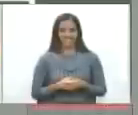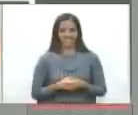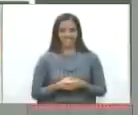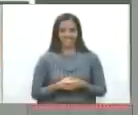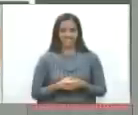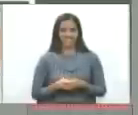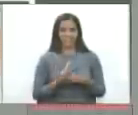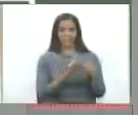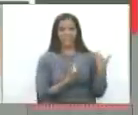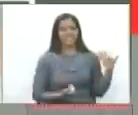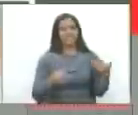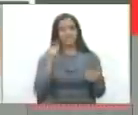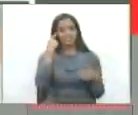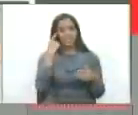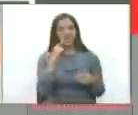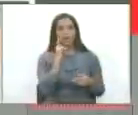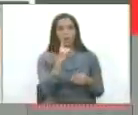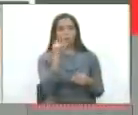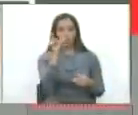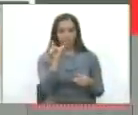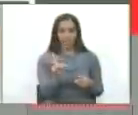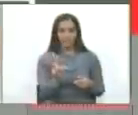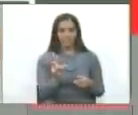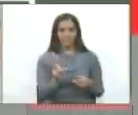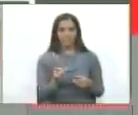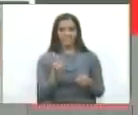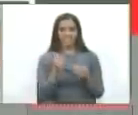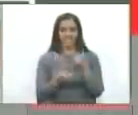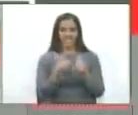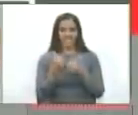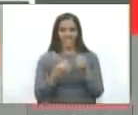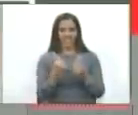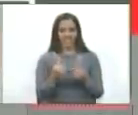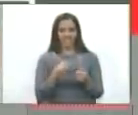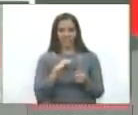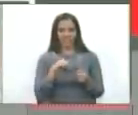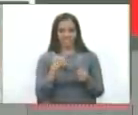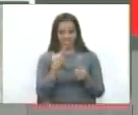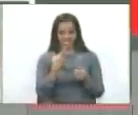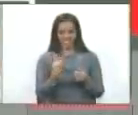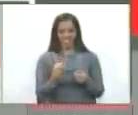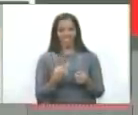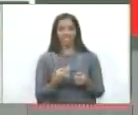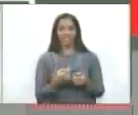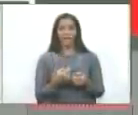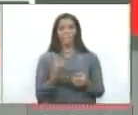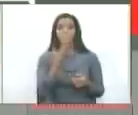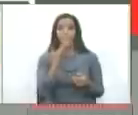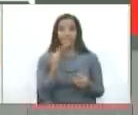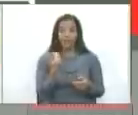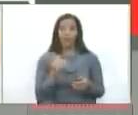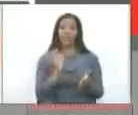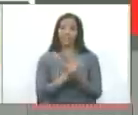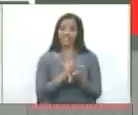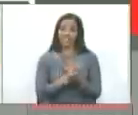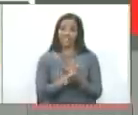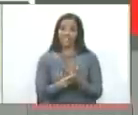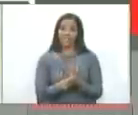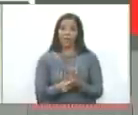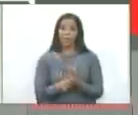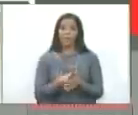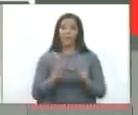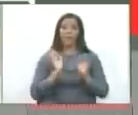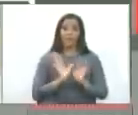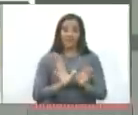presidente, dime. Usted sabe que había uno de ellos, gente que escribía, gente nuestra, ¿no? Que escribía, mejor se quedan quietos porque los que nos ponen freno